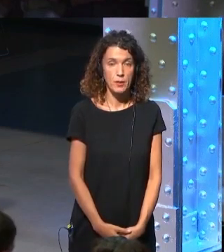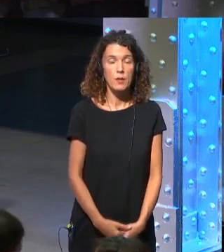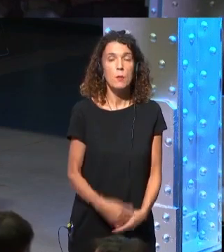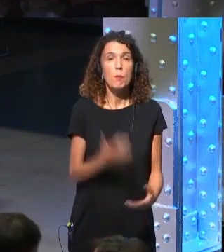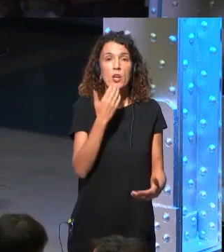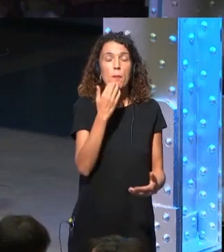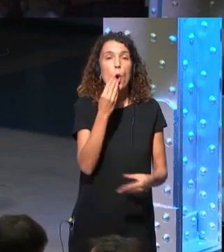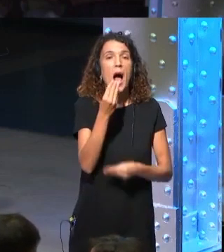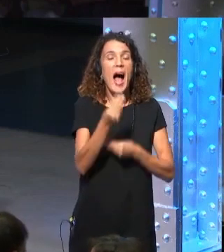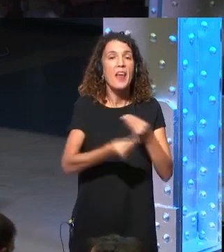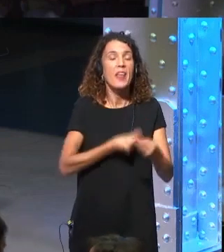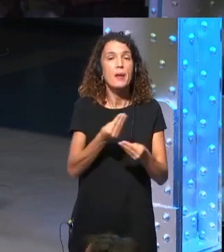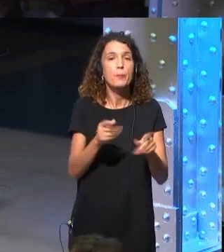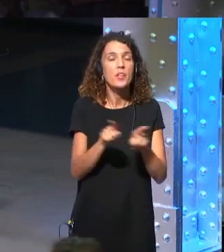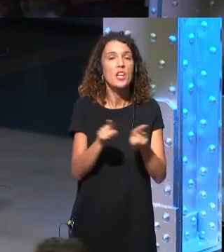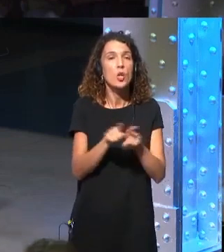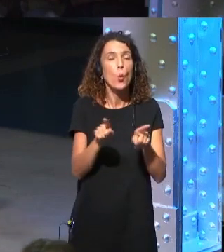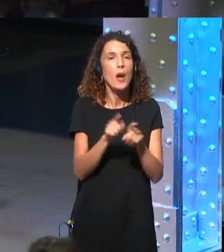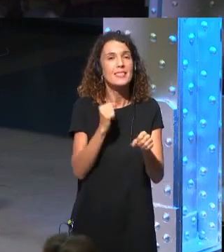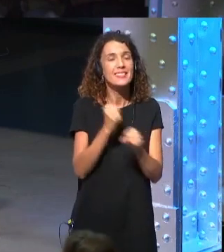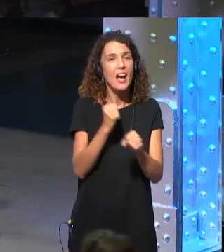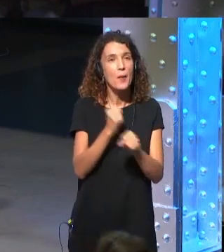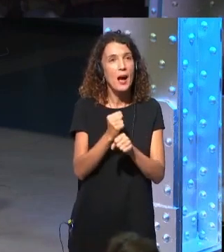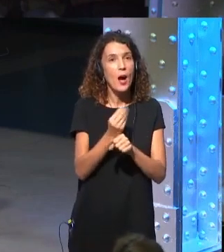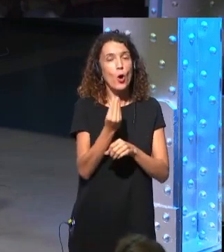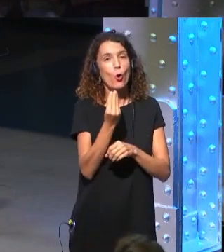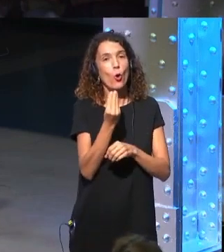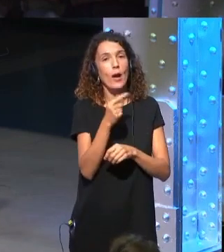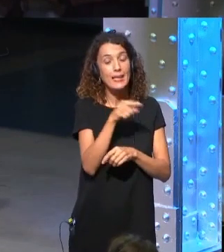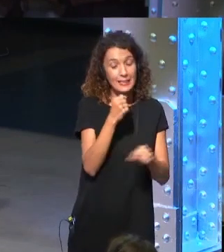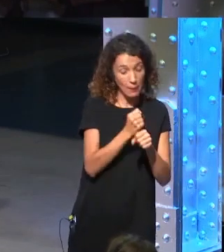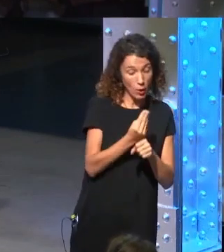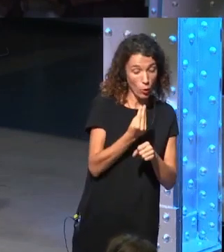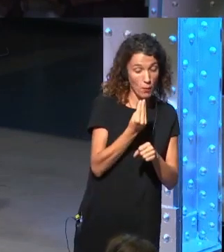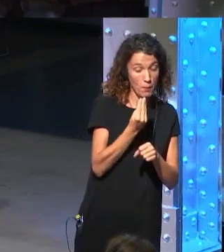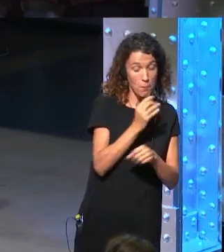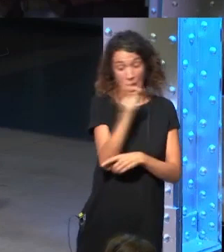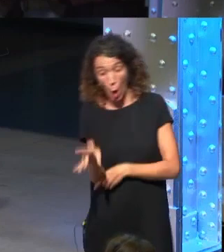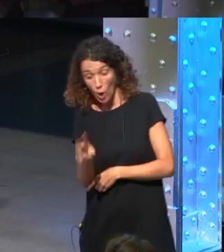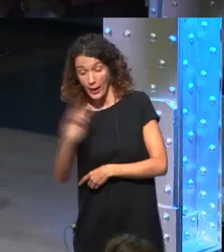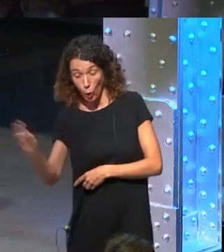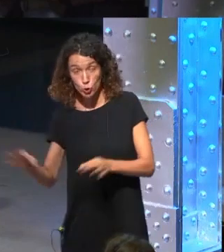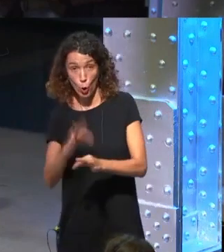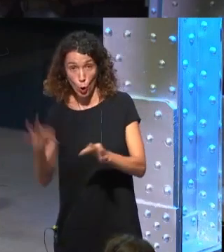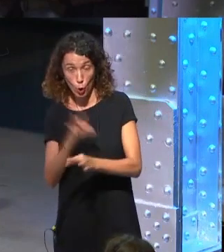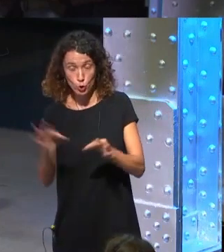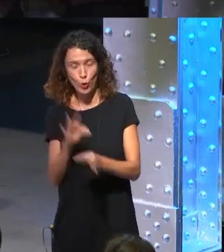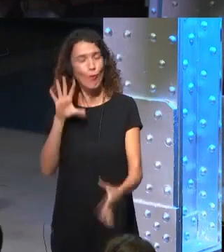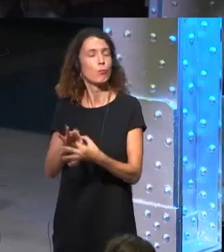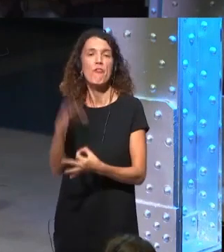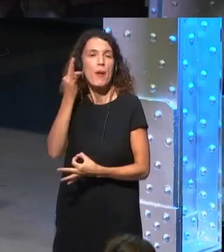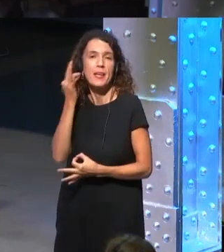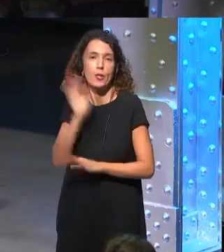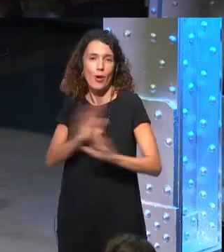como hacer digamos como si hacer un trabajo fuera mejor que otro, como si coser fuera un trabajo eminentemente femenino. Es